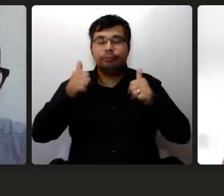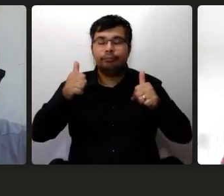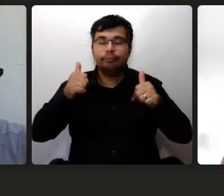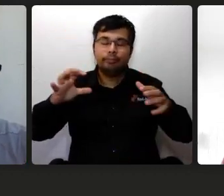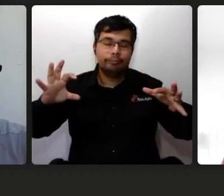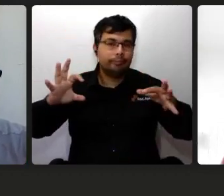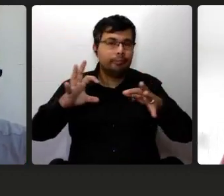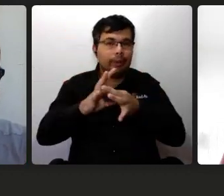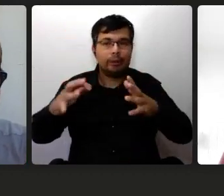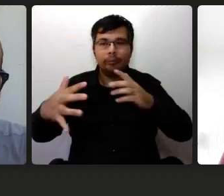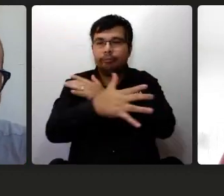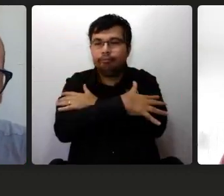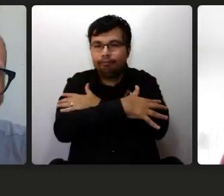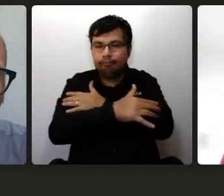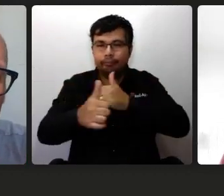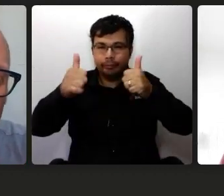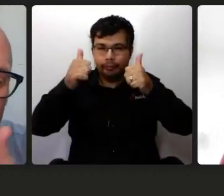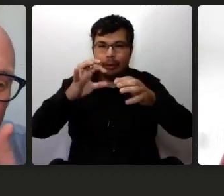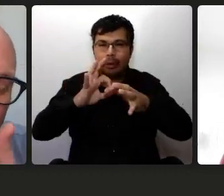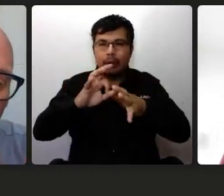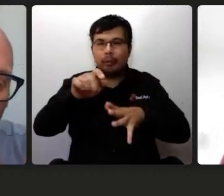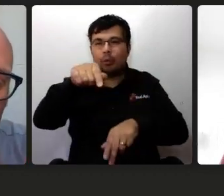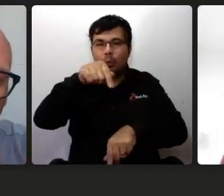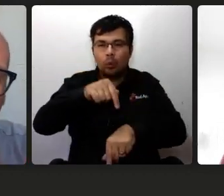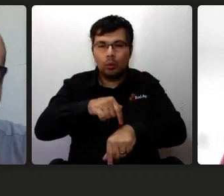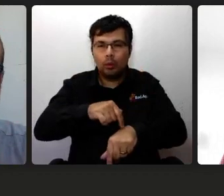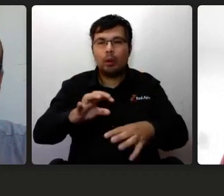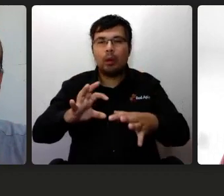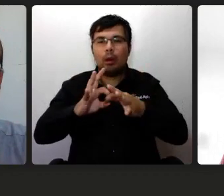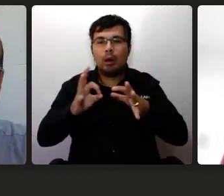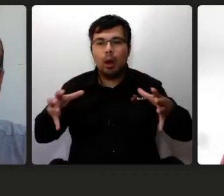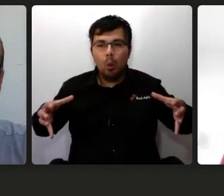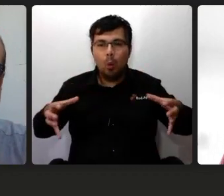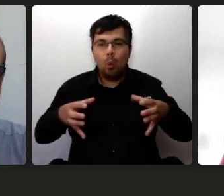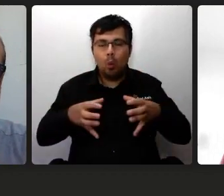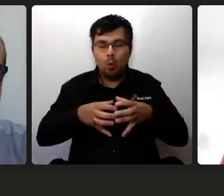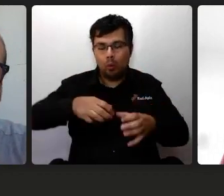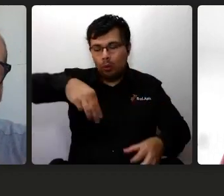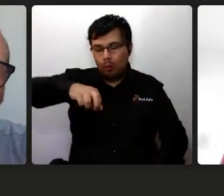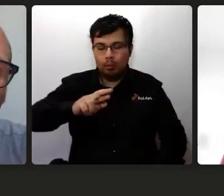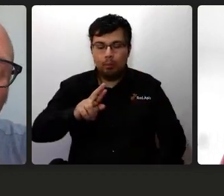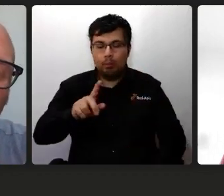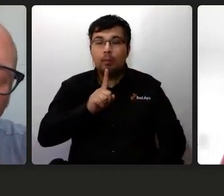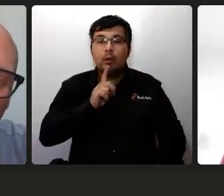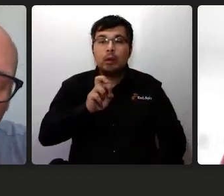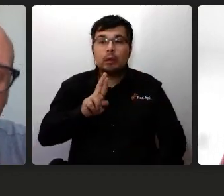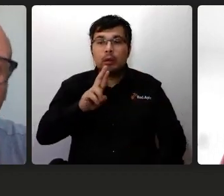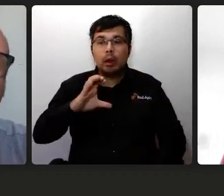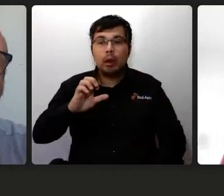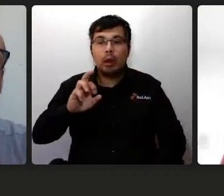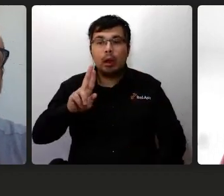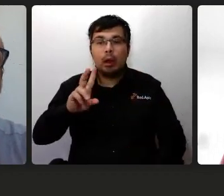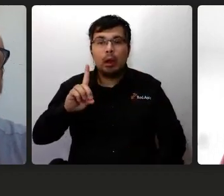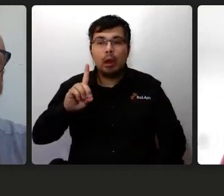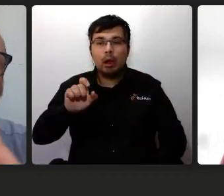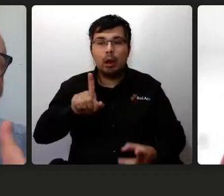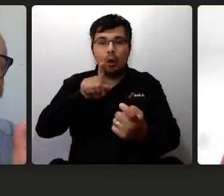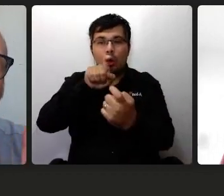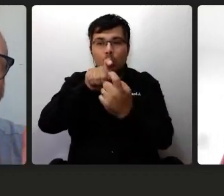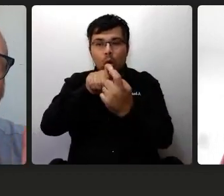un gran, gran abrazo. Gracias por tu tiempo. Gracias al equipo de Mastercard por habernos puesto en contacto,